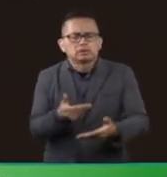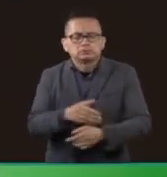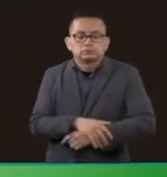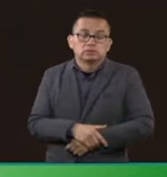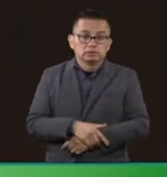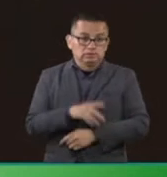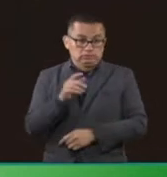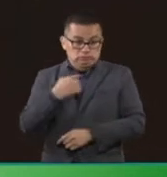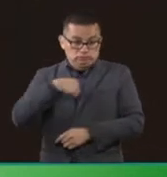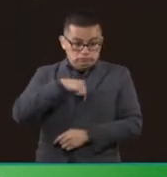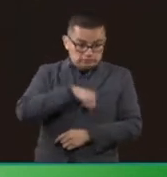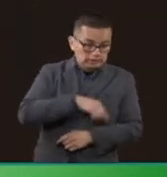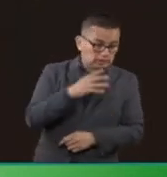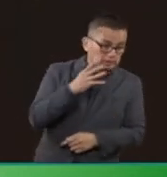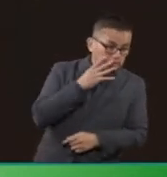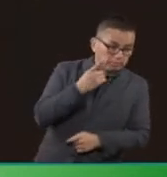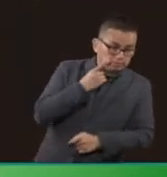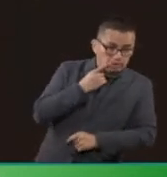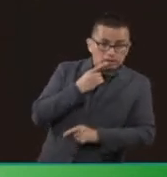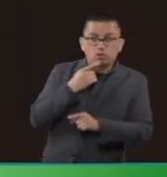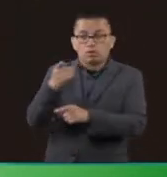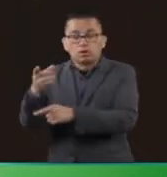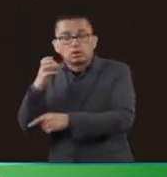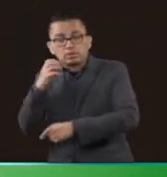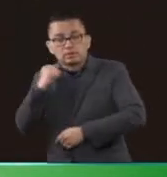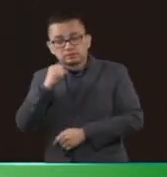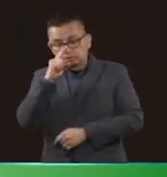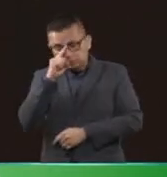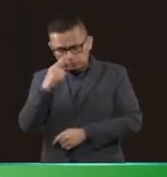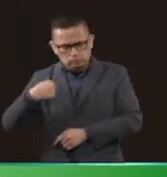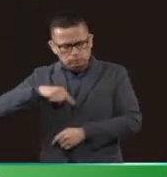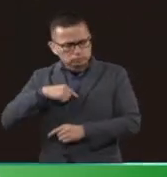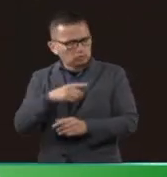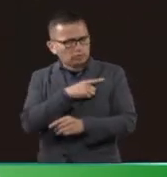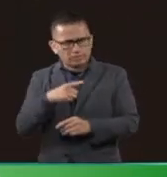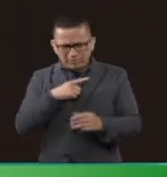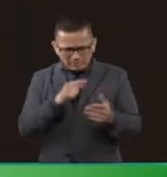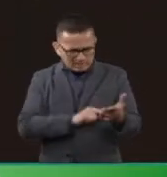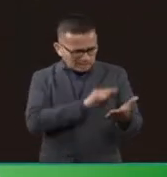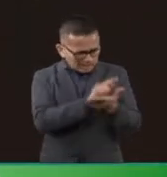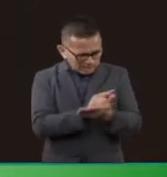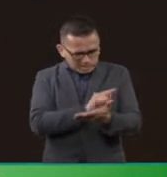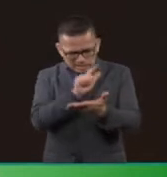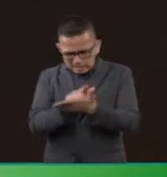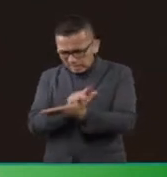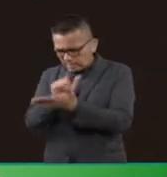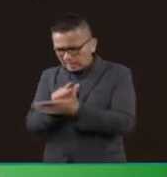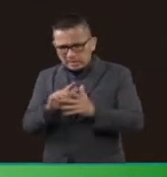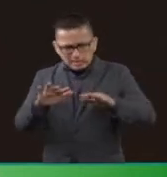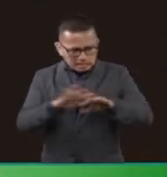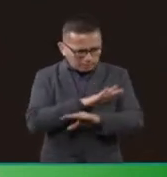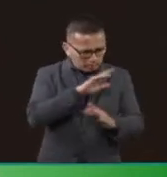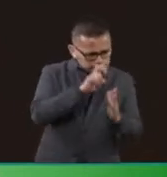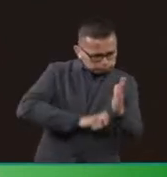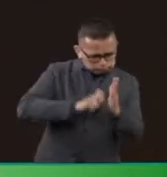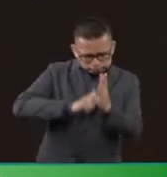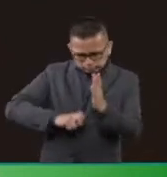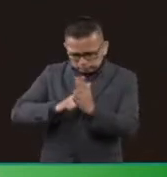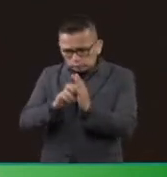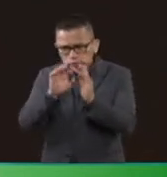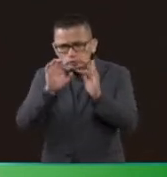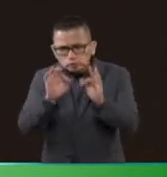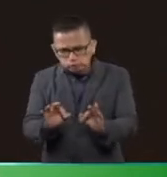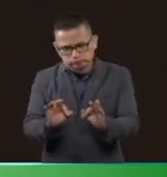colegislador llevamos a cabo los cambios y los ajustes a la legislación vigente para lograr la